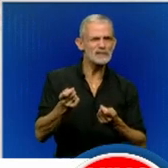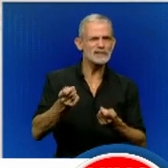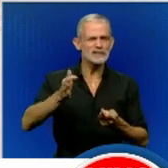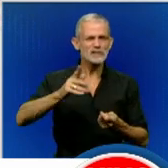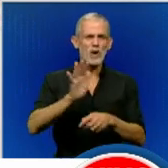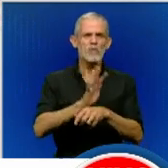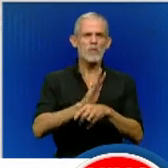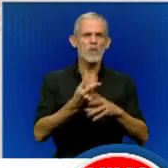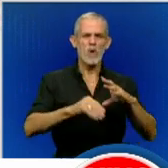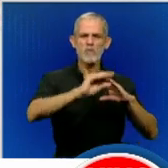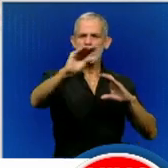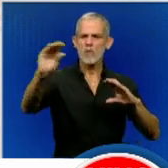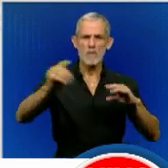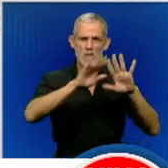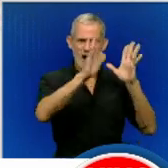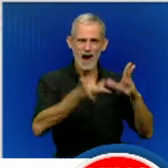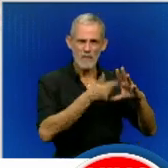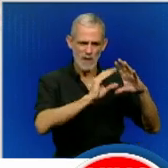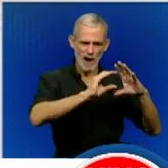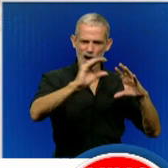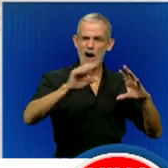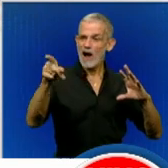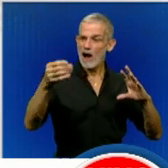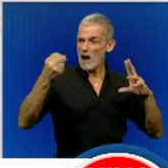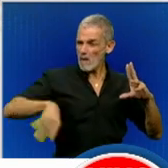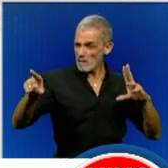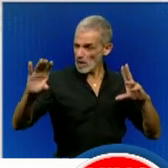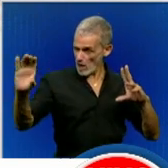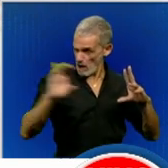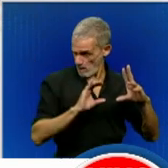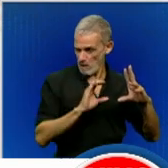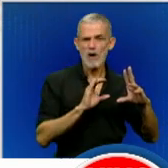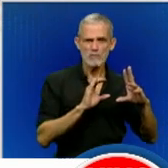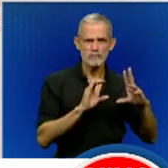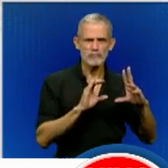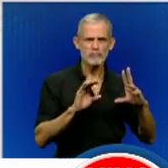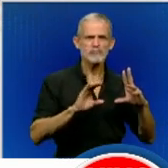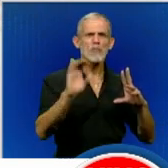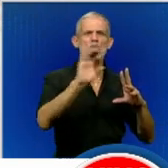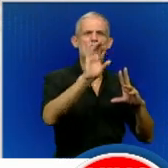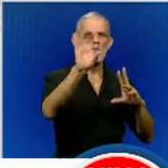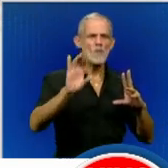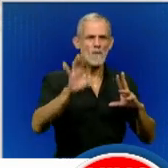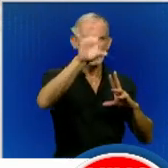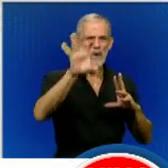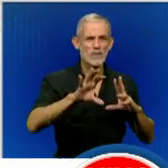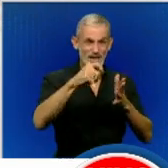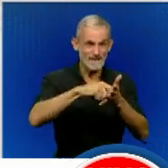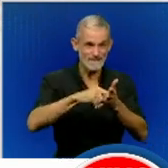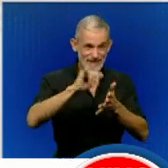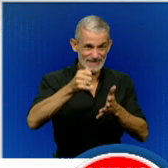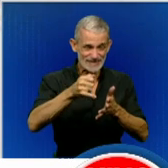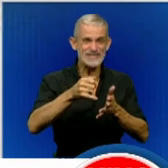reparto de los recursos que perdí en esa provincia que nos firmara por parte del resto de las provincias firmantes